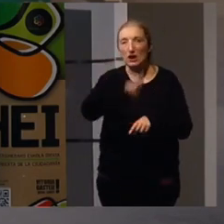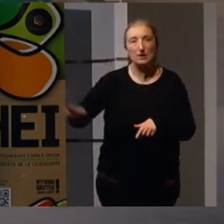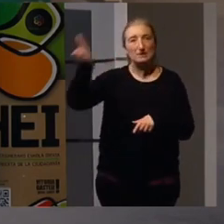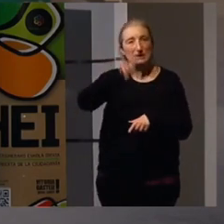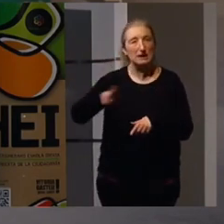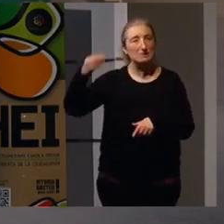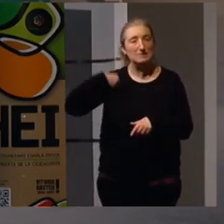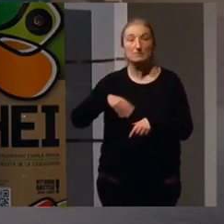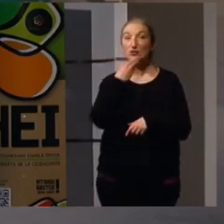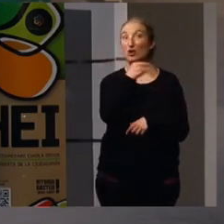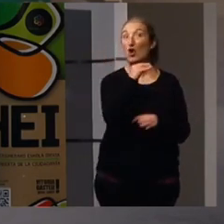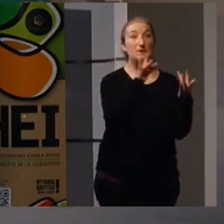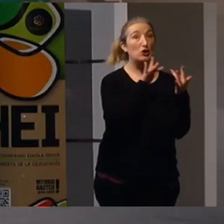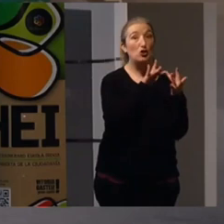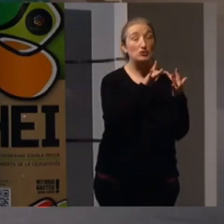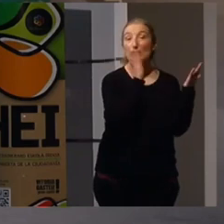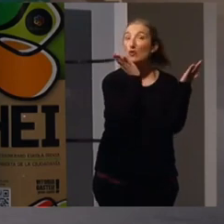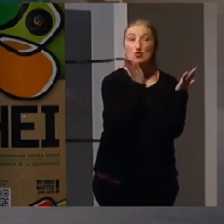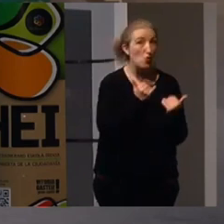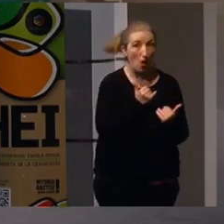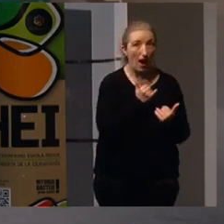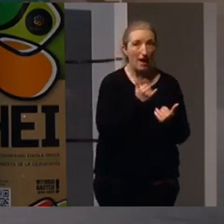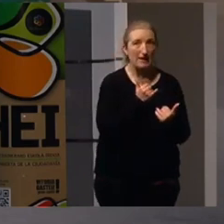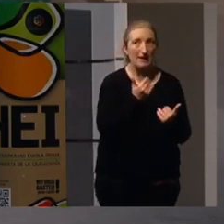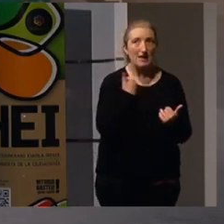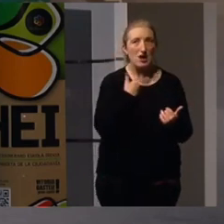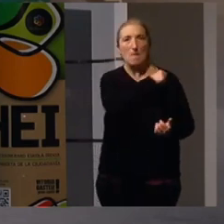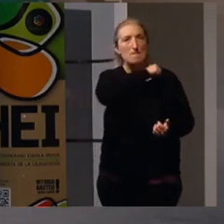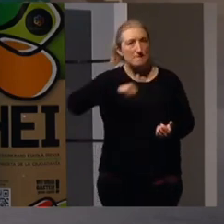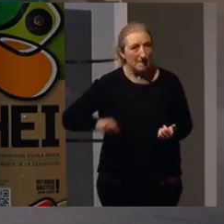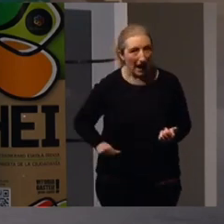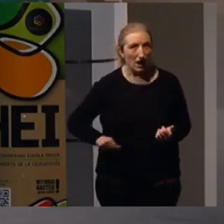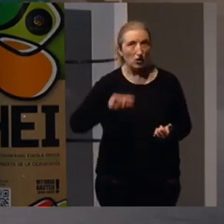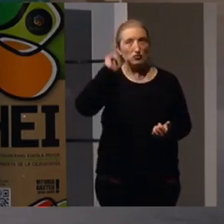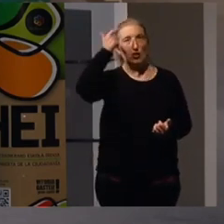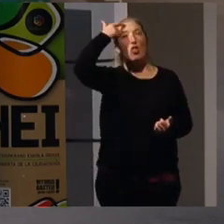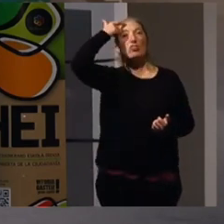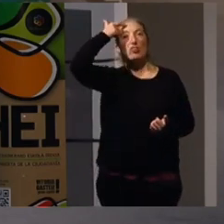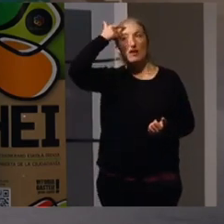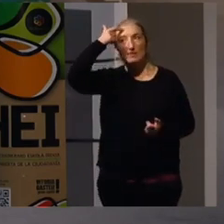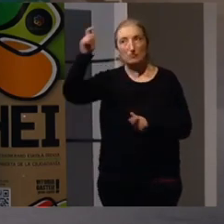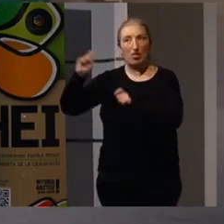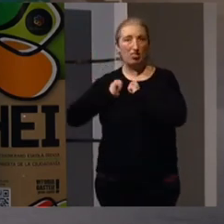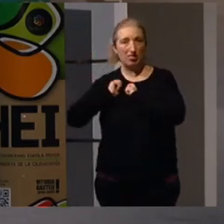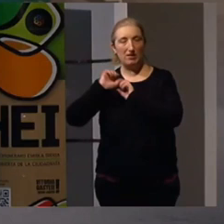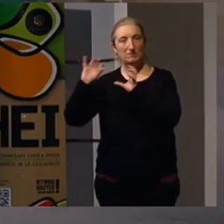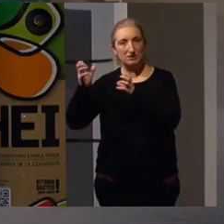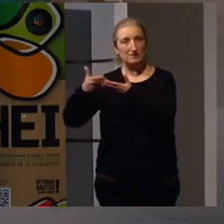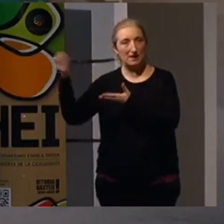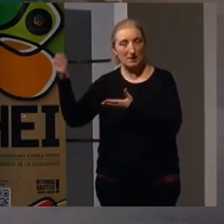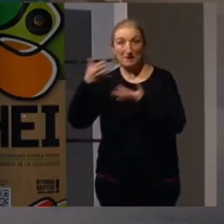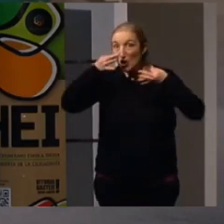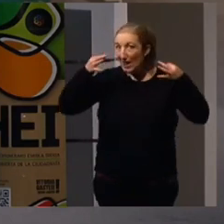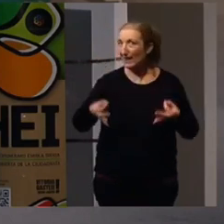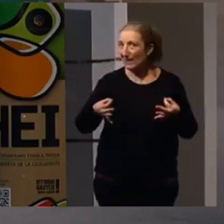si no se pasa tiempo con gente joven... Entiendo que el relato de que son muy vagos cale mucho, pero la realidad